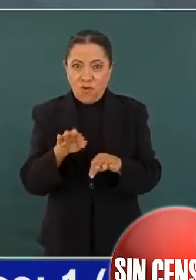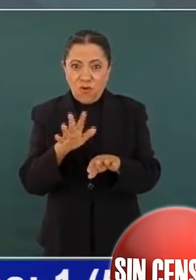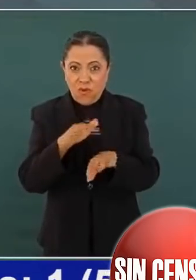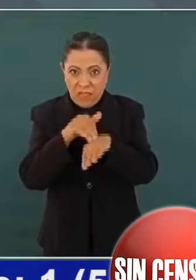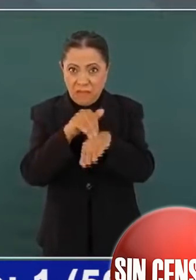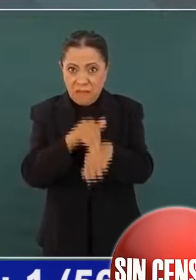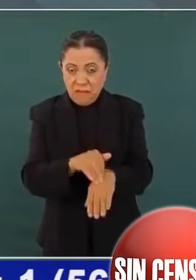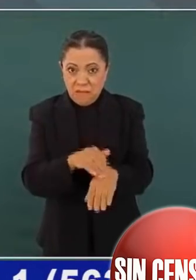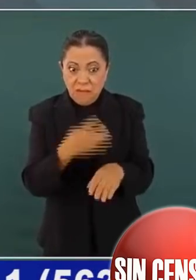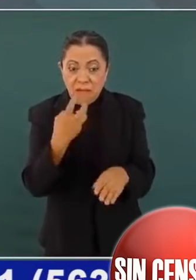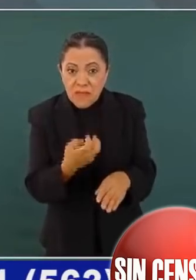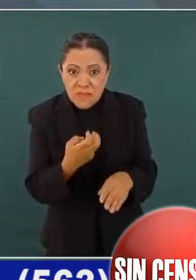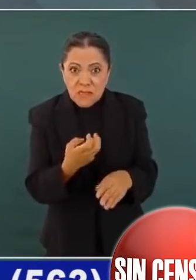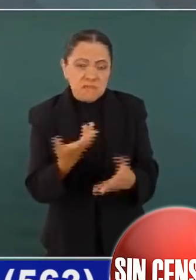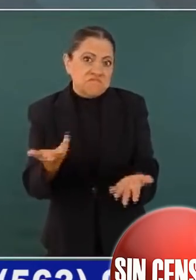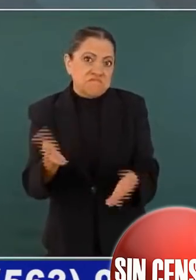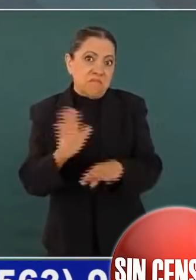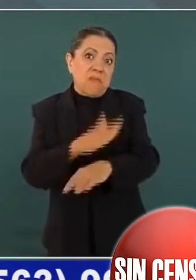Eso es lo más honesto.